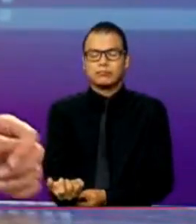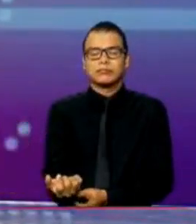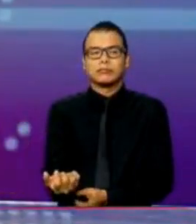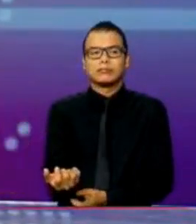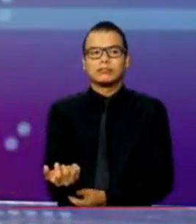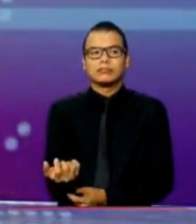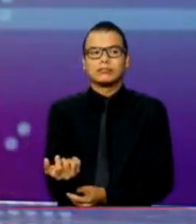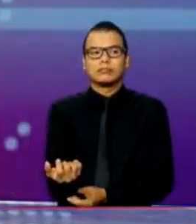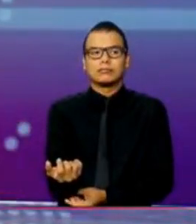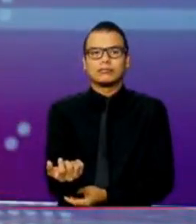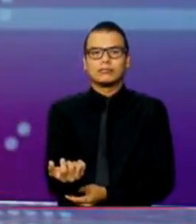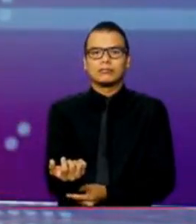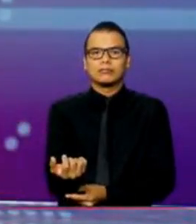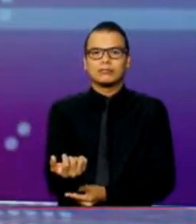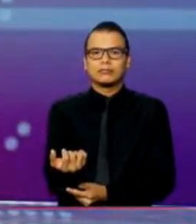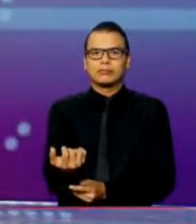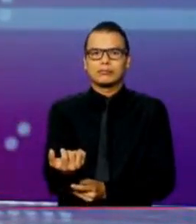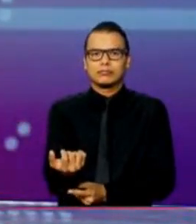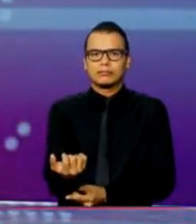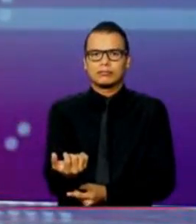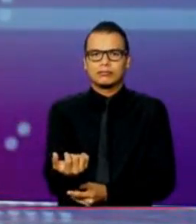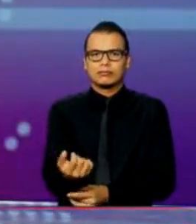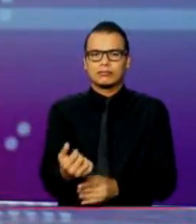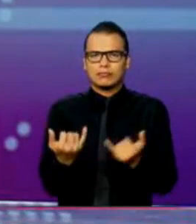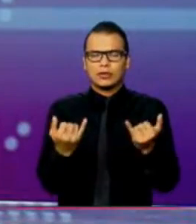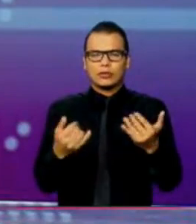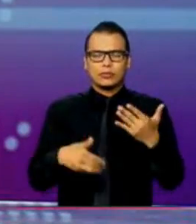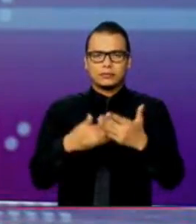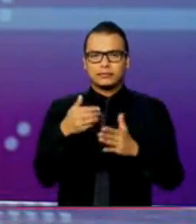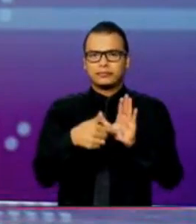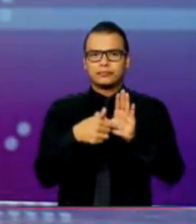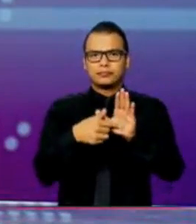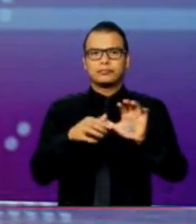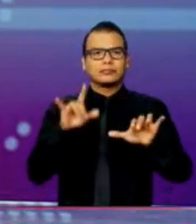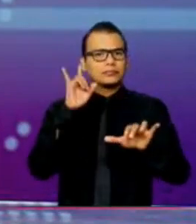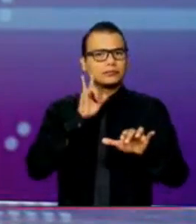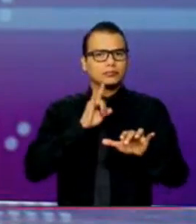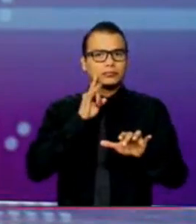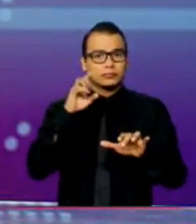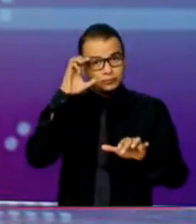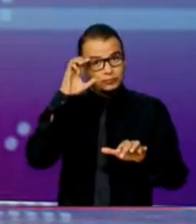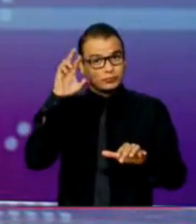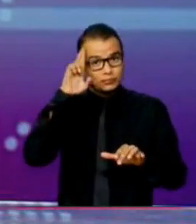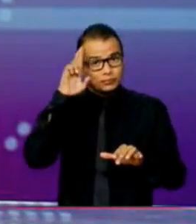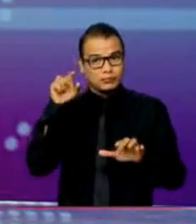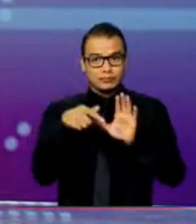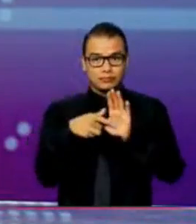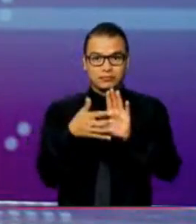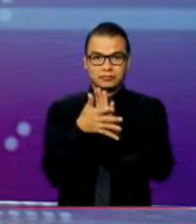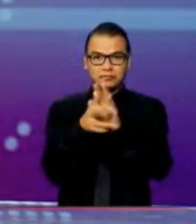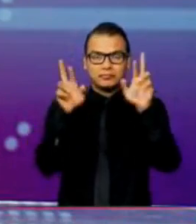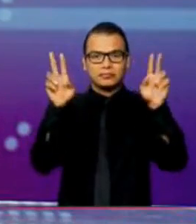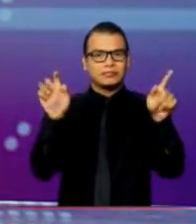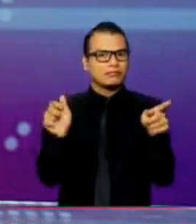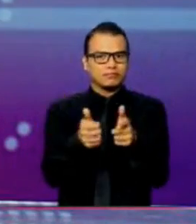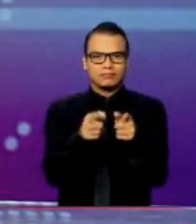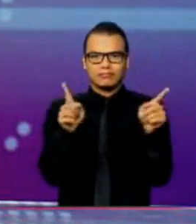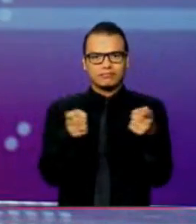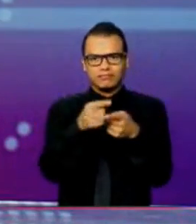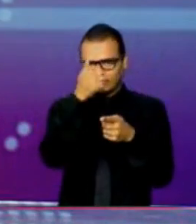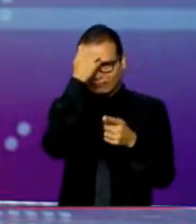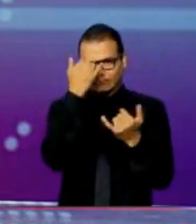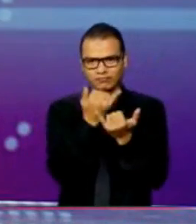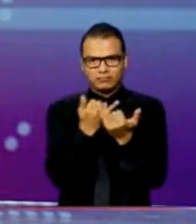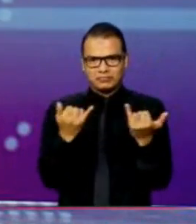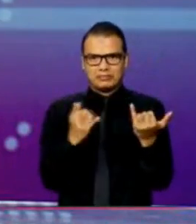generamos comunicación con las cabinas de la FM de RCN radio donde se encuentra Rubén Darío Gálvez con la información de lo que es noticia en esta